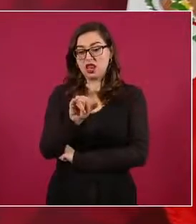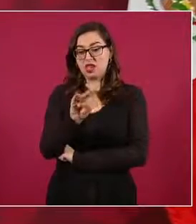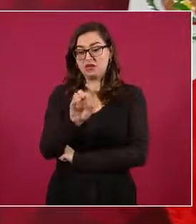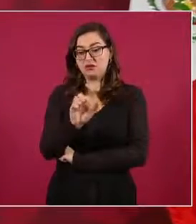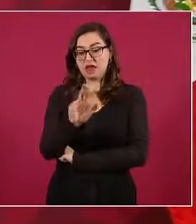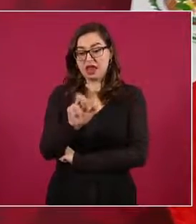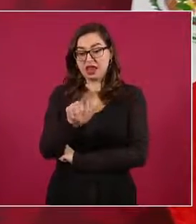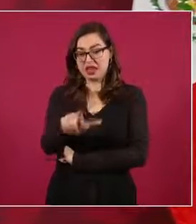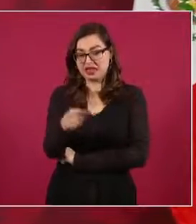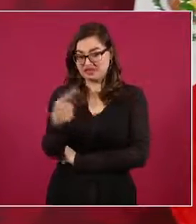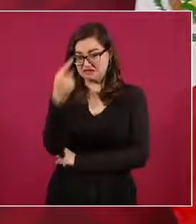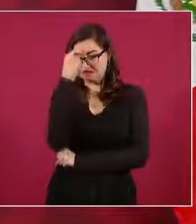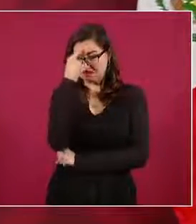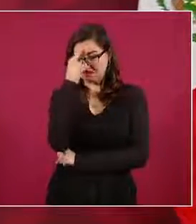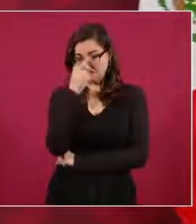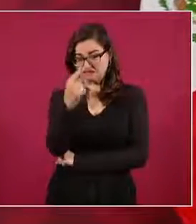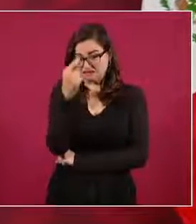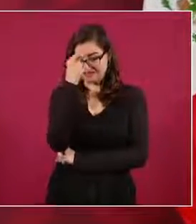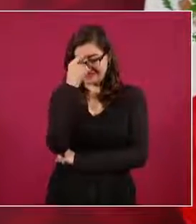no se borran